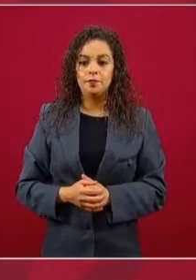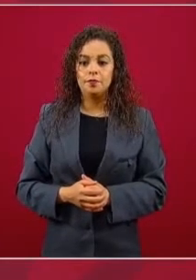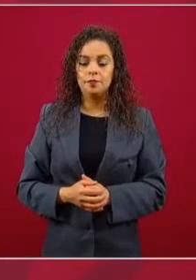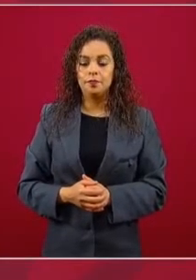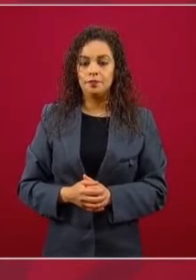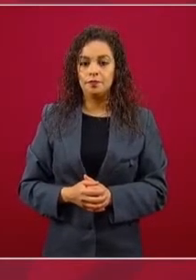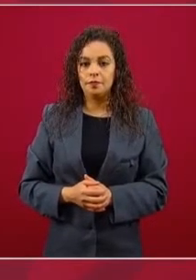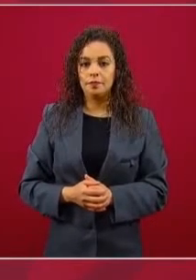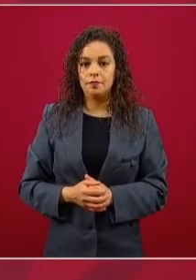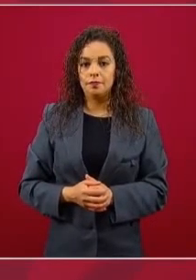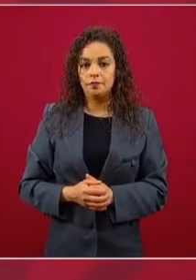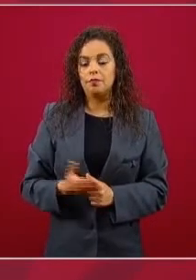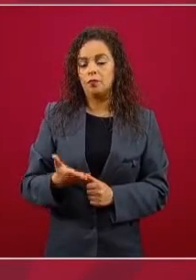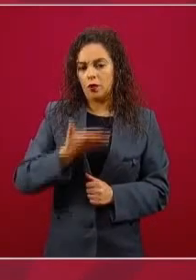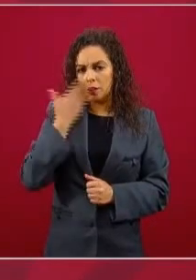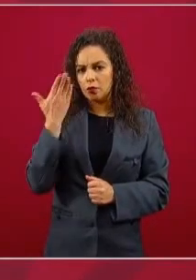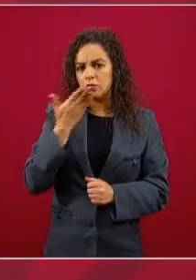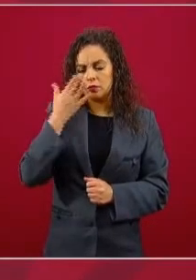Formándose,